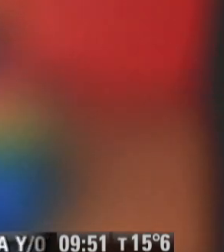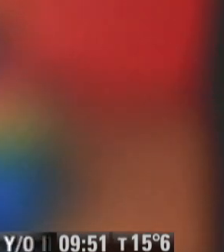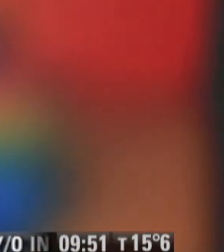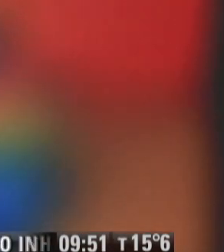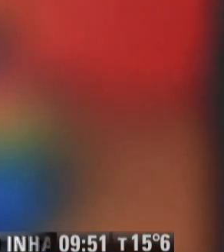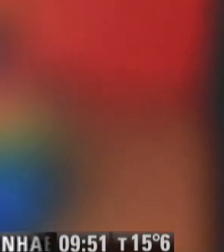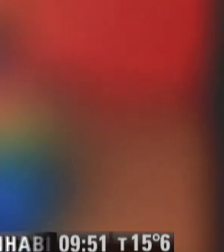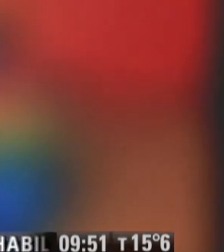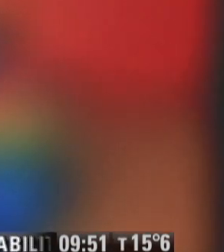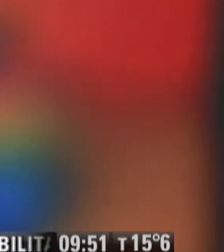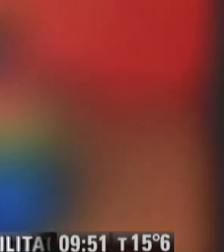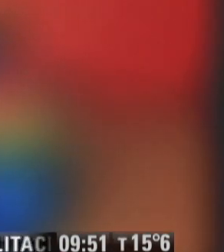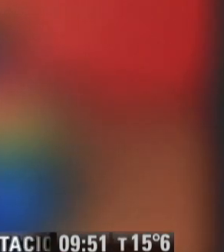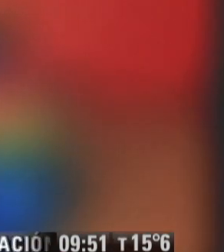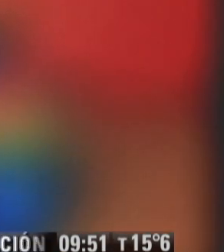uno juega con lo que le gusta.